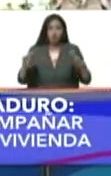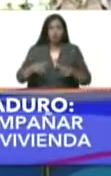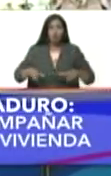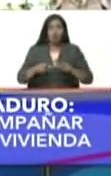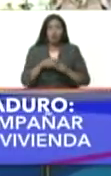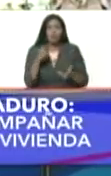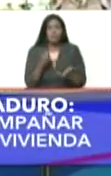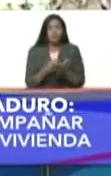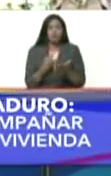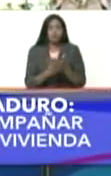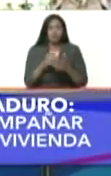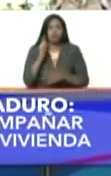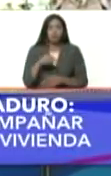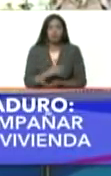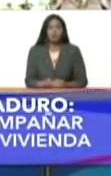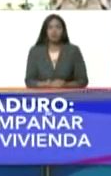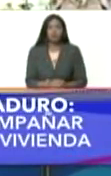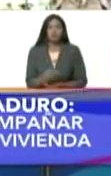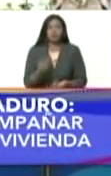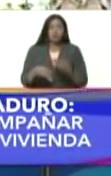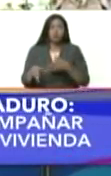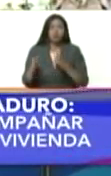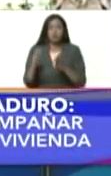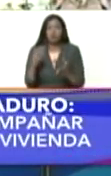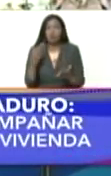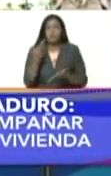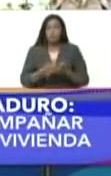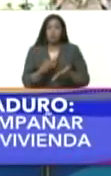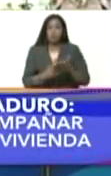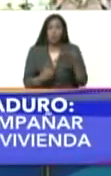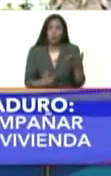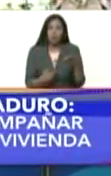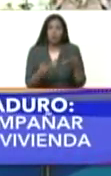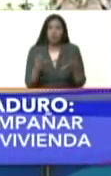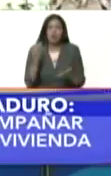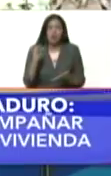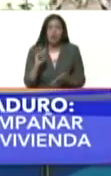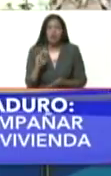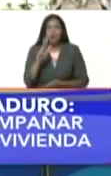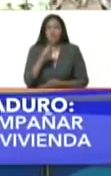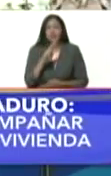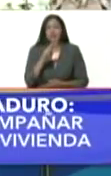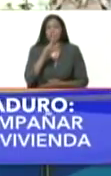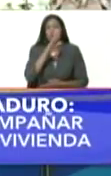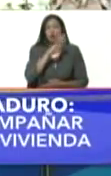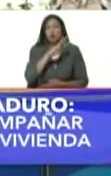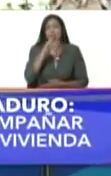inversión. La construcción me están proponiendo que apruebe